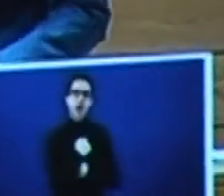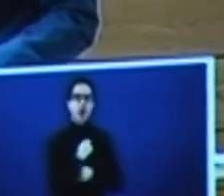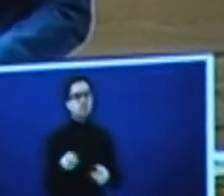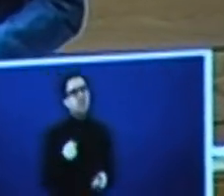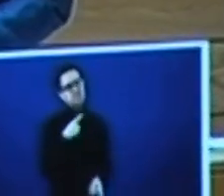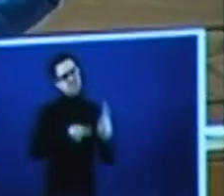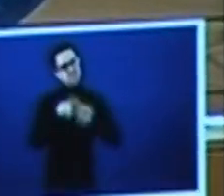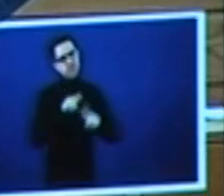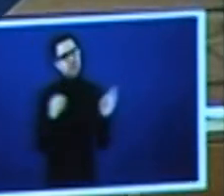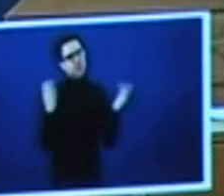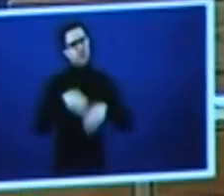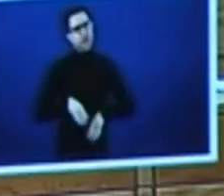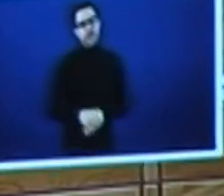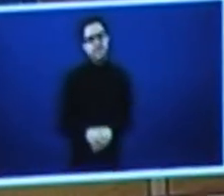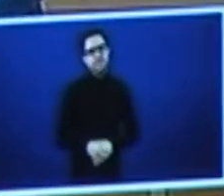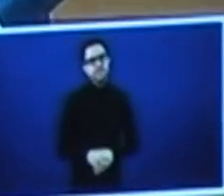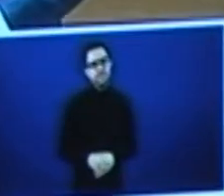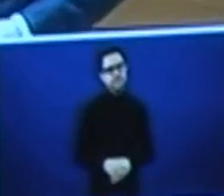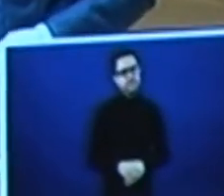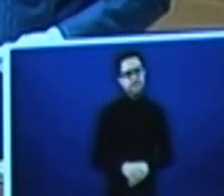Non me preocupa a súa partida.